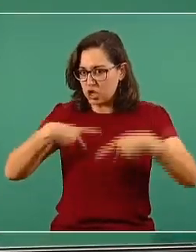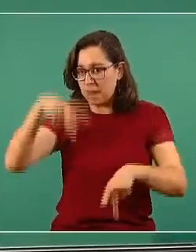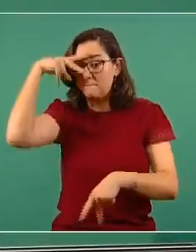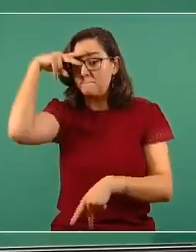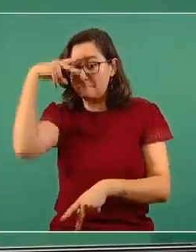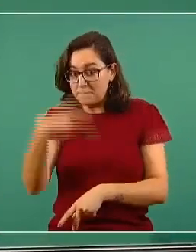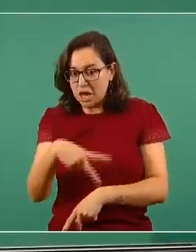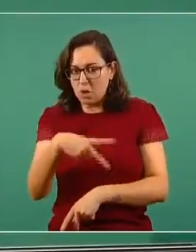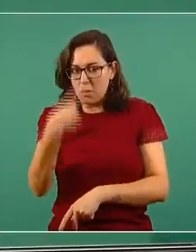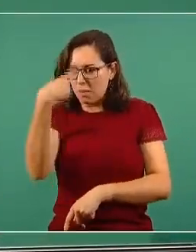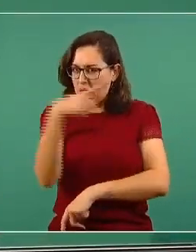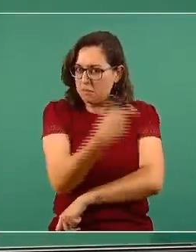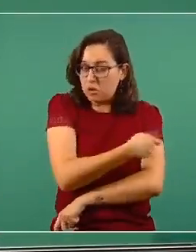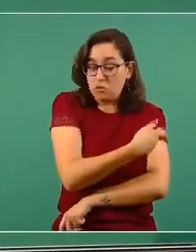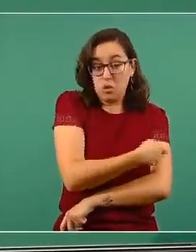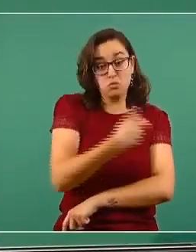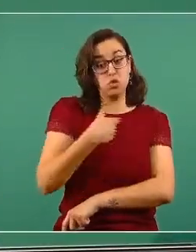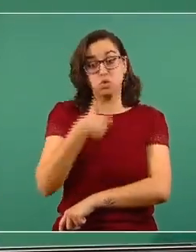o en Laredo,